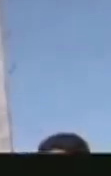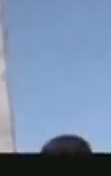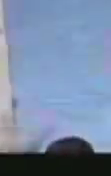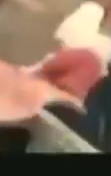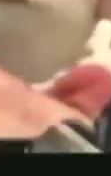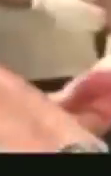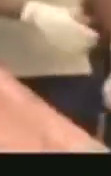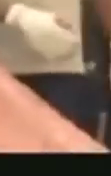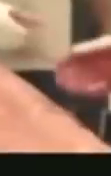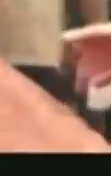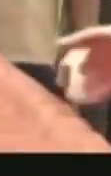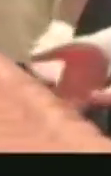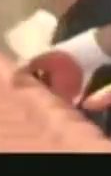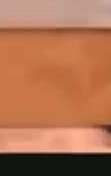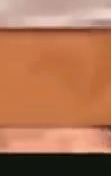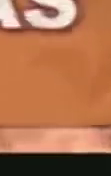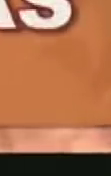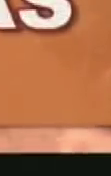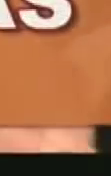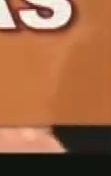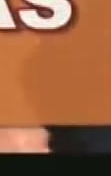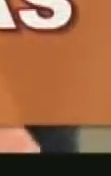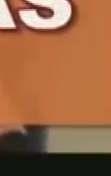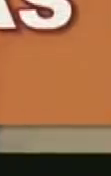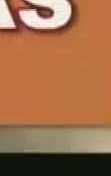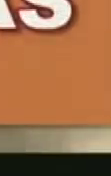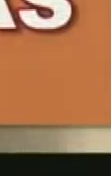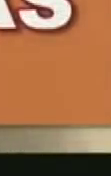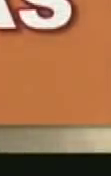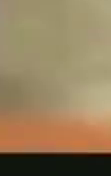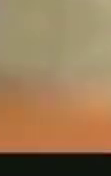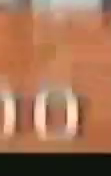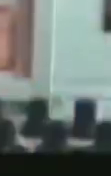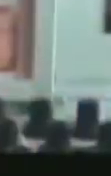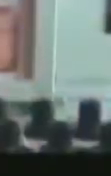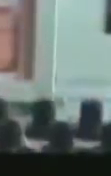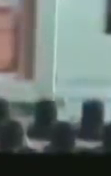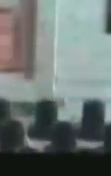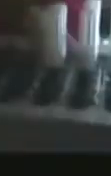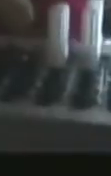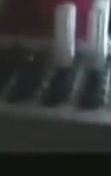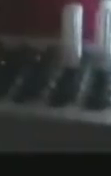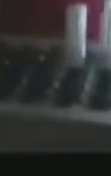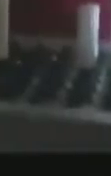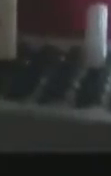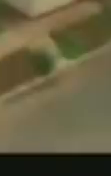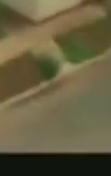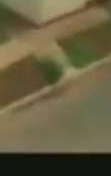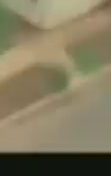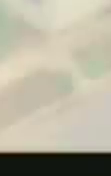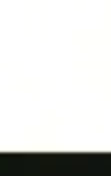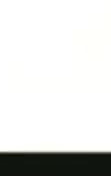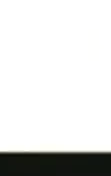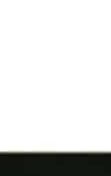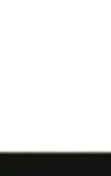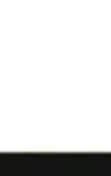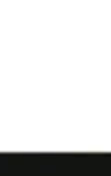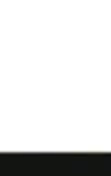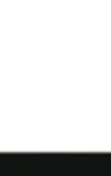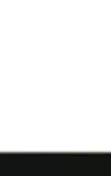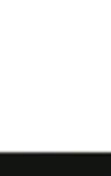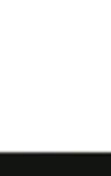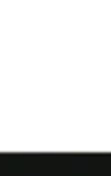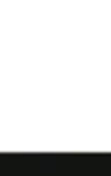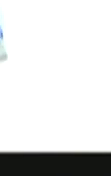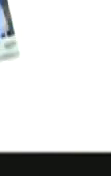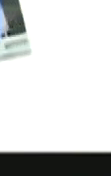Me comprometo hoy a pasar la meta de los 5 millones en 2025. Producir y construir para vencer. Venezuela que se